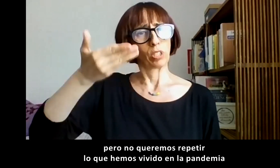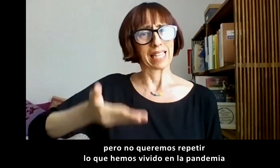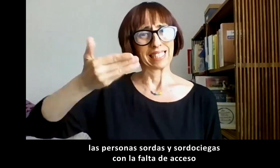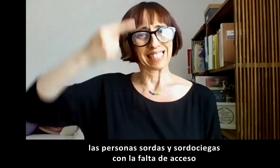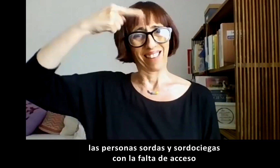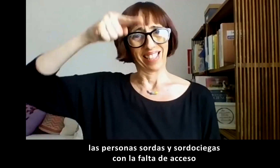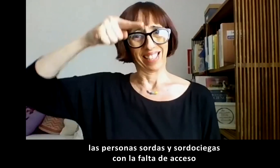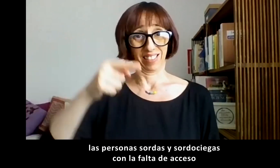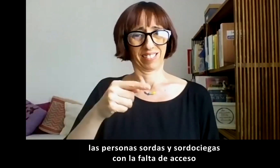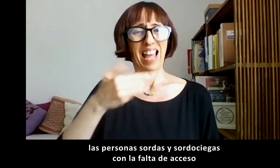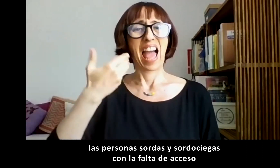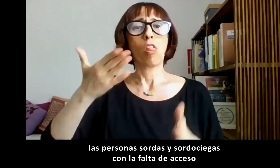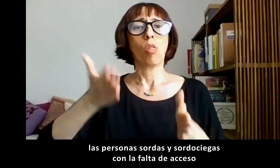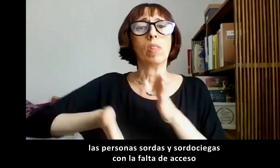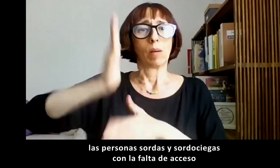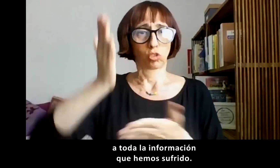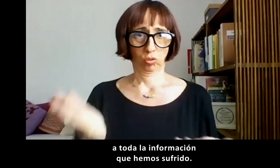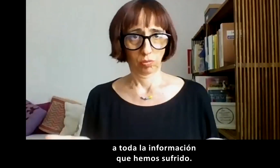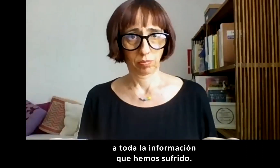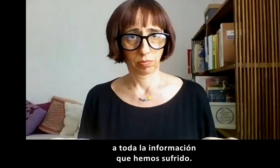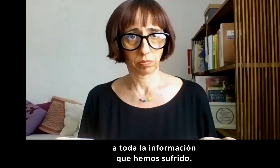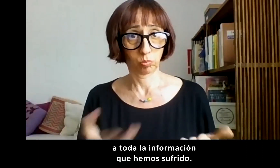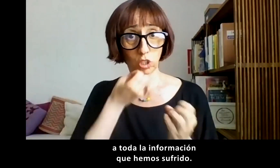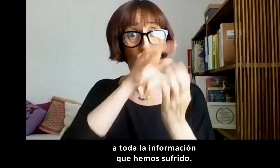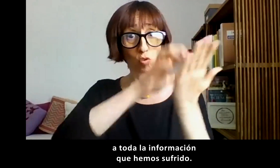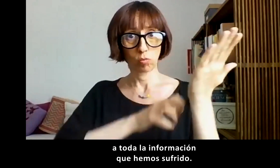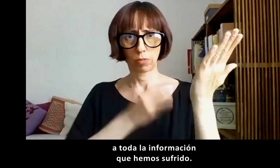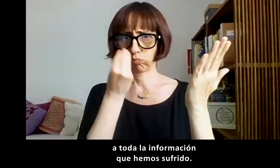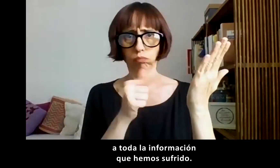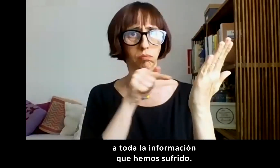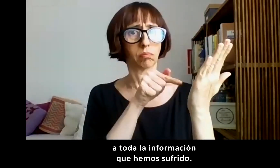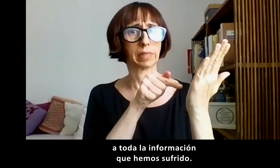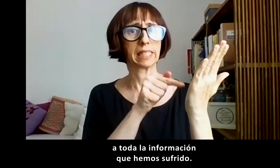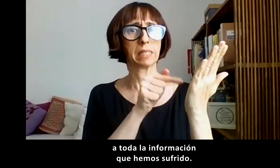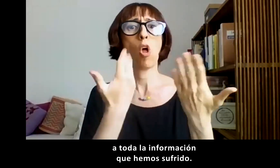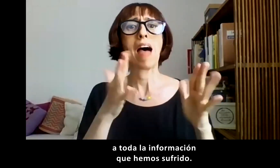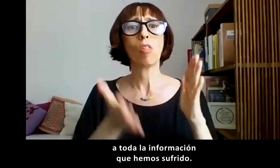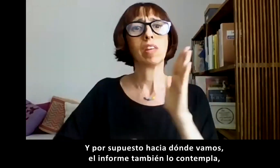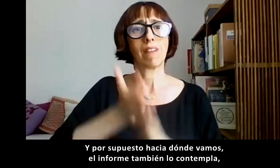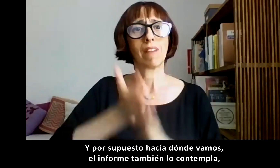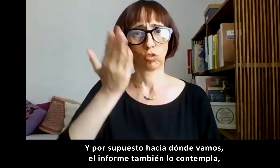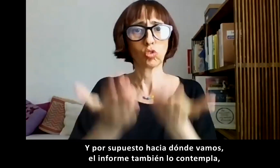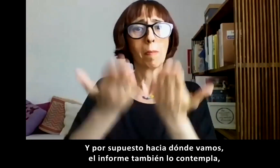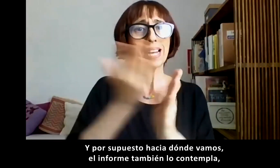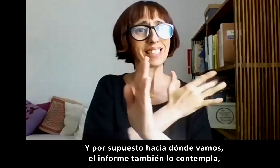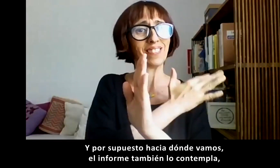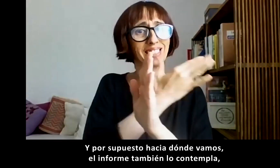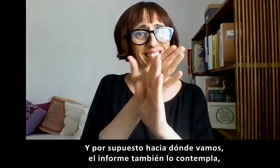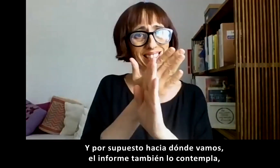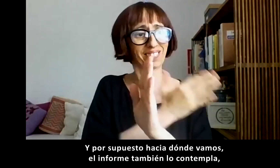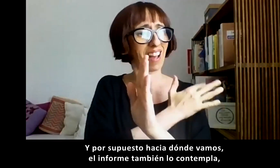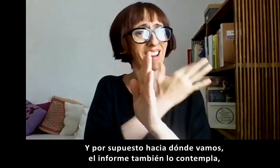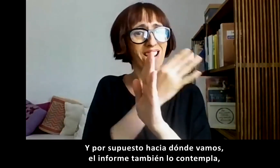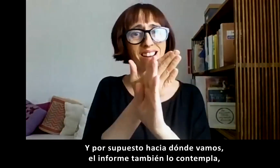sordas y sordociegas con la falta de acceso a toda la información que hemos sufrido. Y por supuesto, ¿hacia dónde vamos?